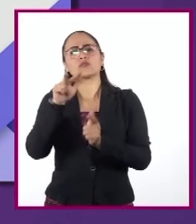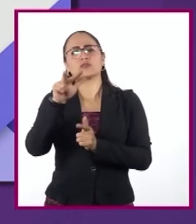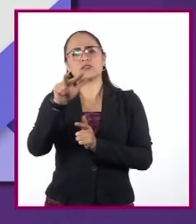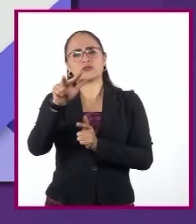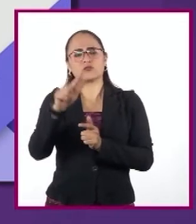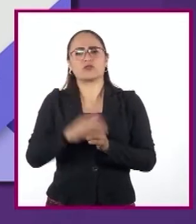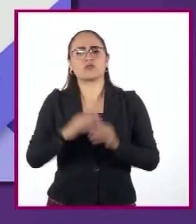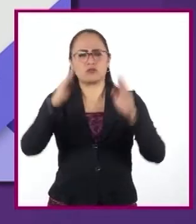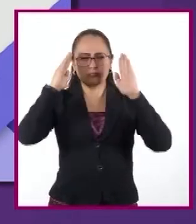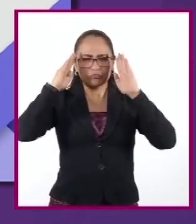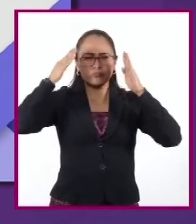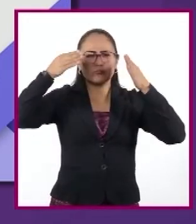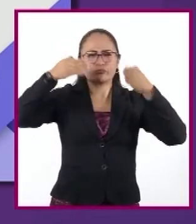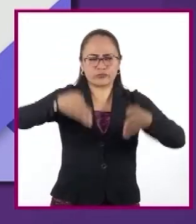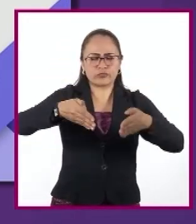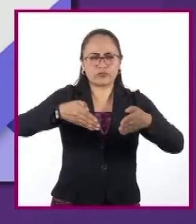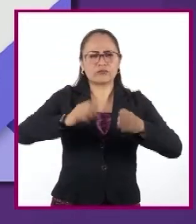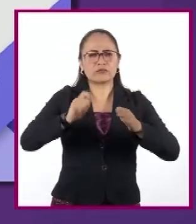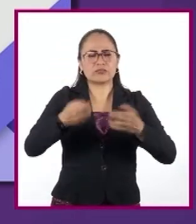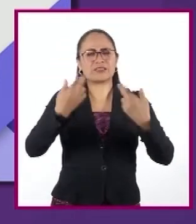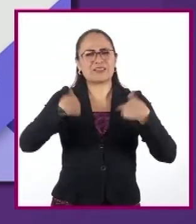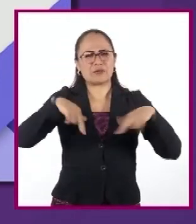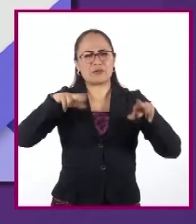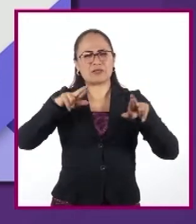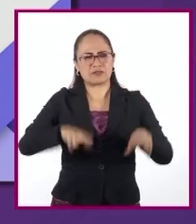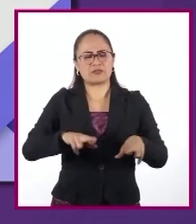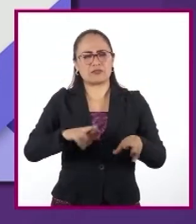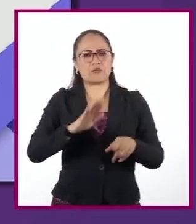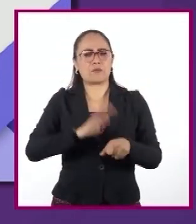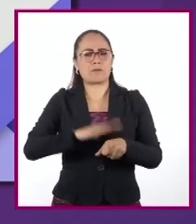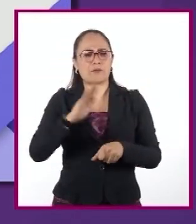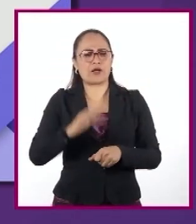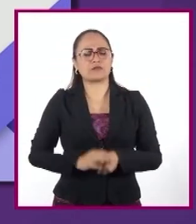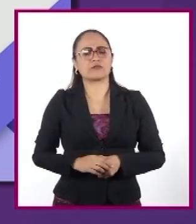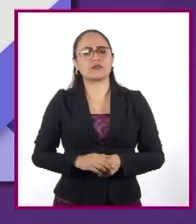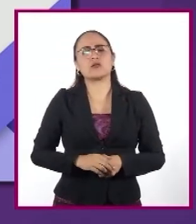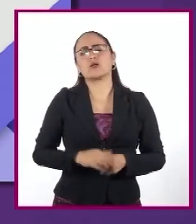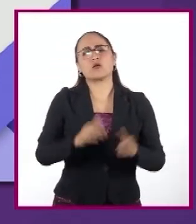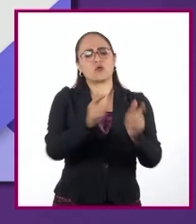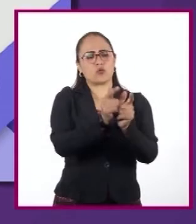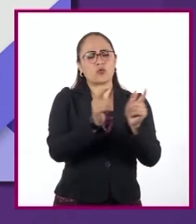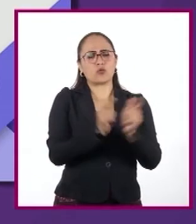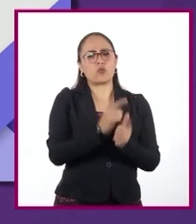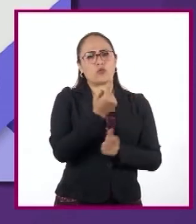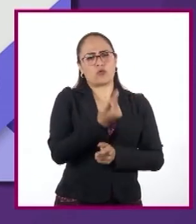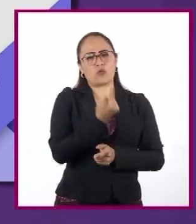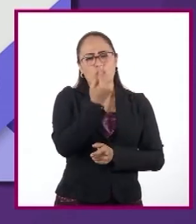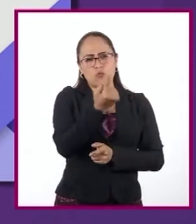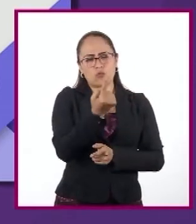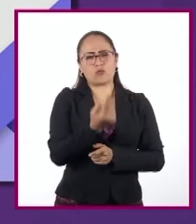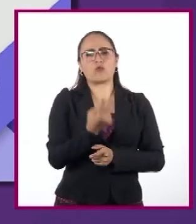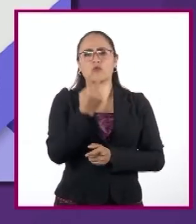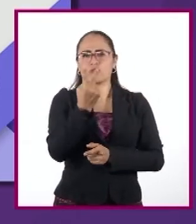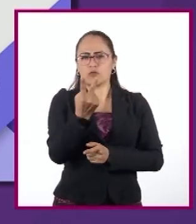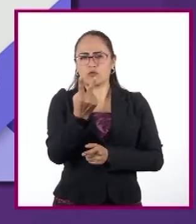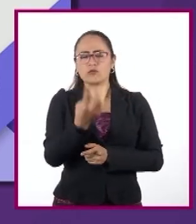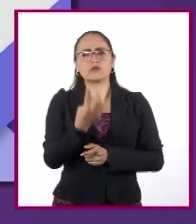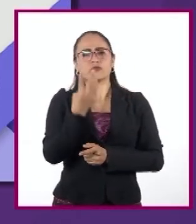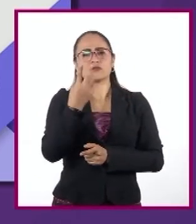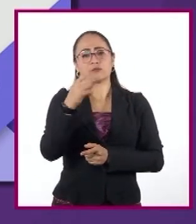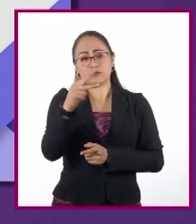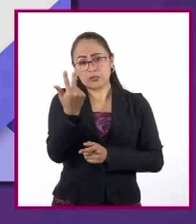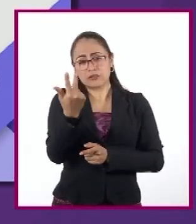en los elementos químicos representativos, es decir, en los grupos 1, 2,